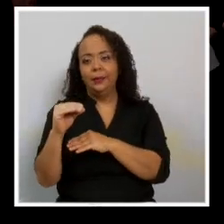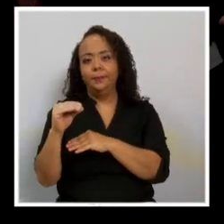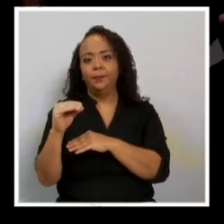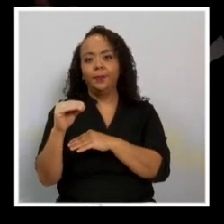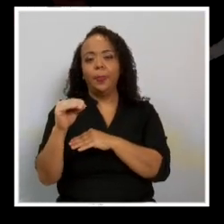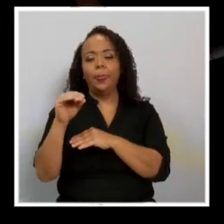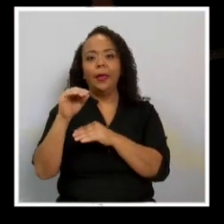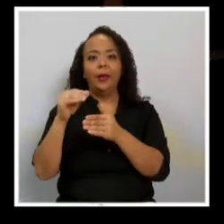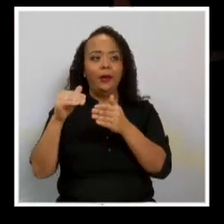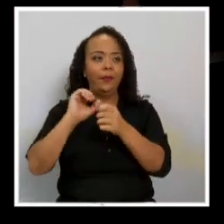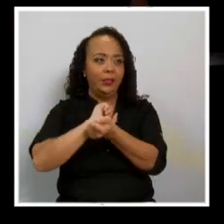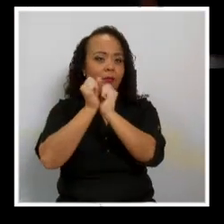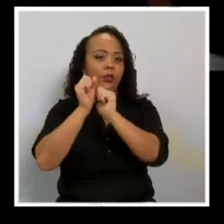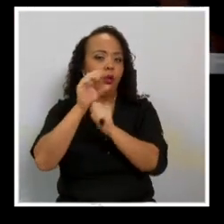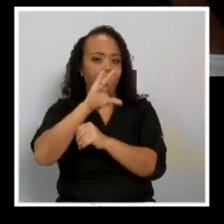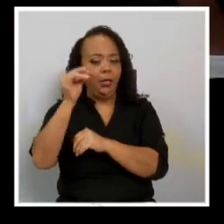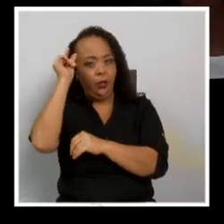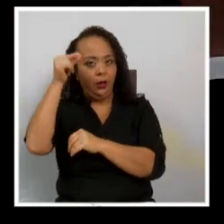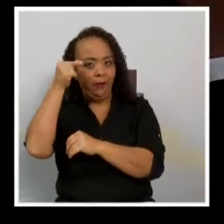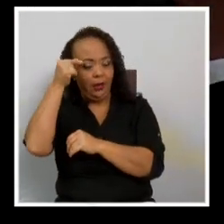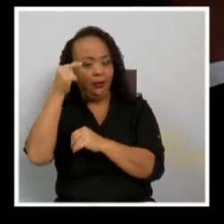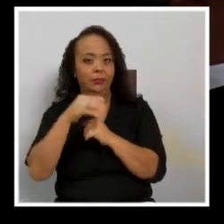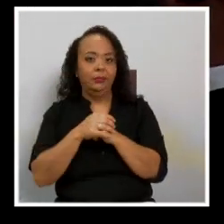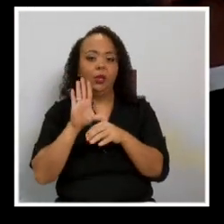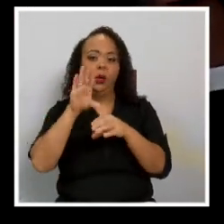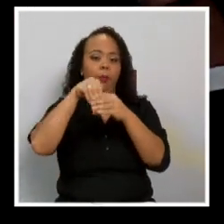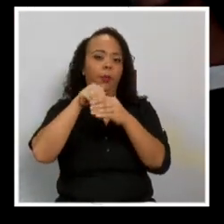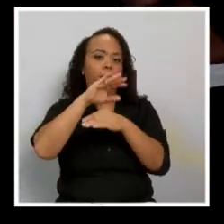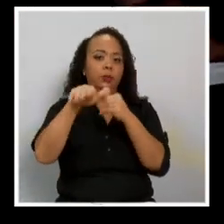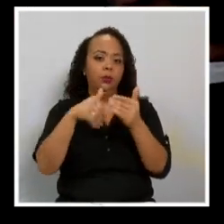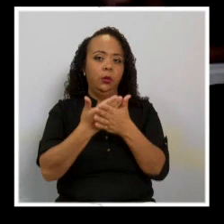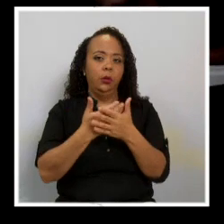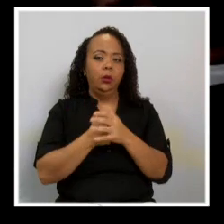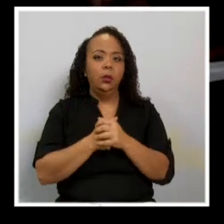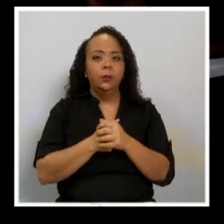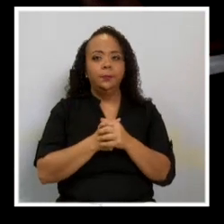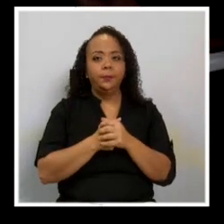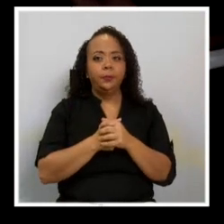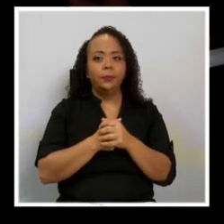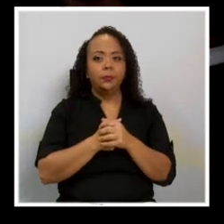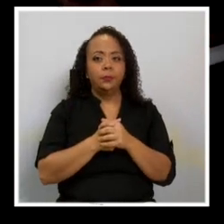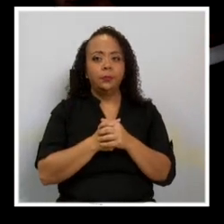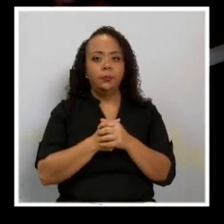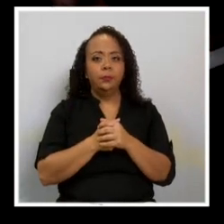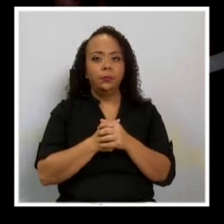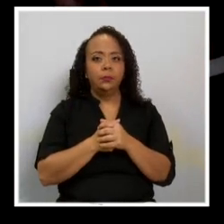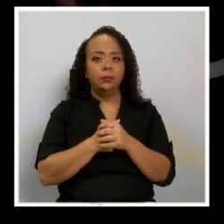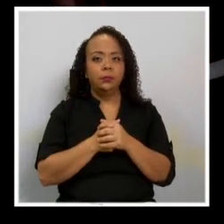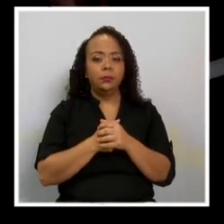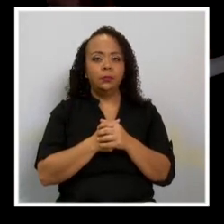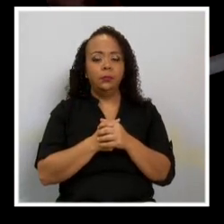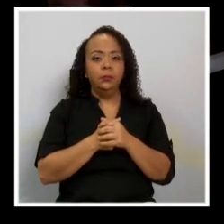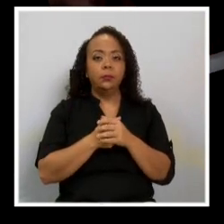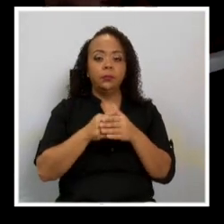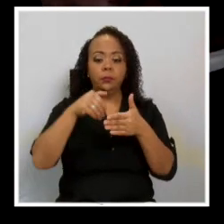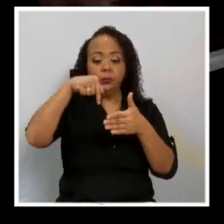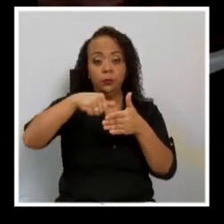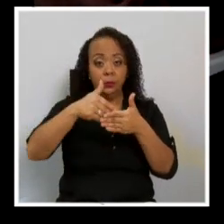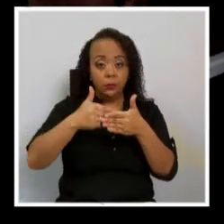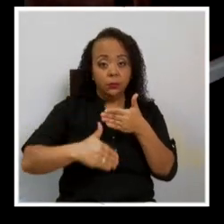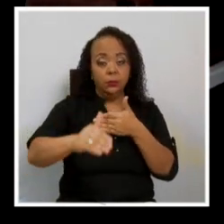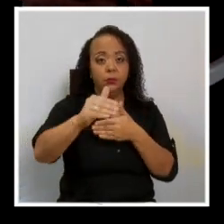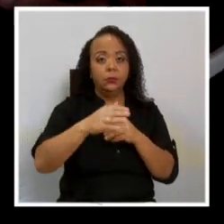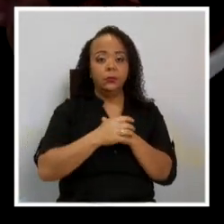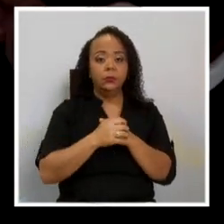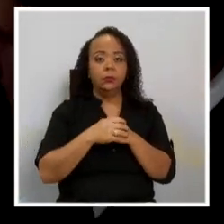de Restauración y del gobierno, digamos, de incorporar todo. De lo contrario, queda muy claro que de aquí en adelante